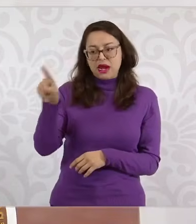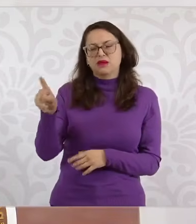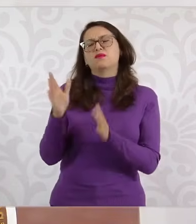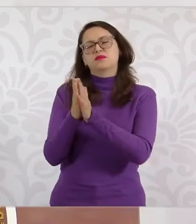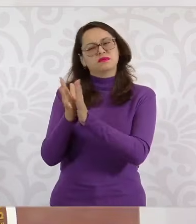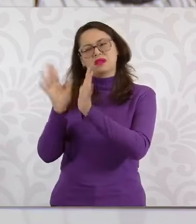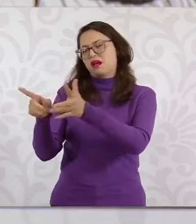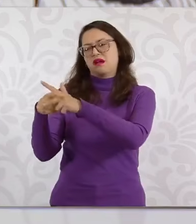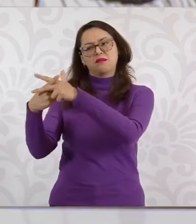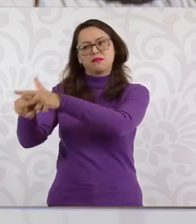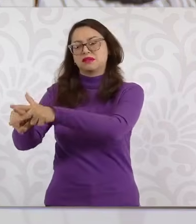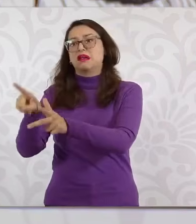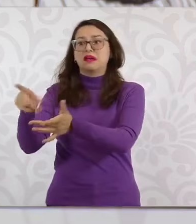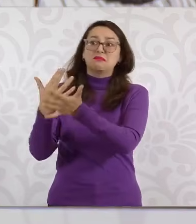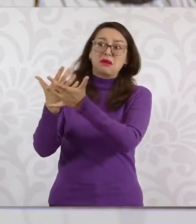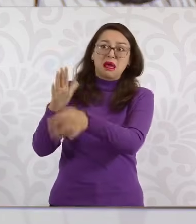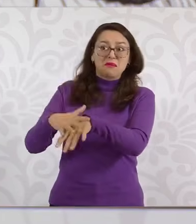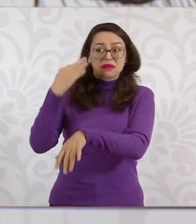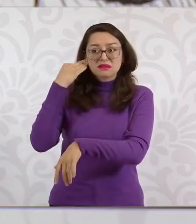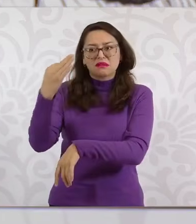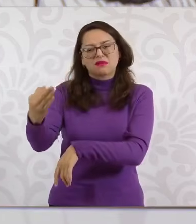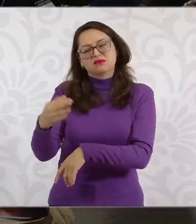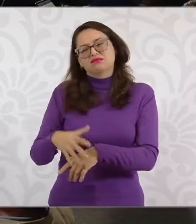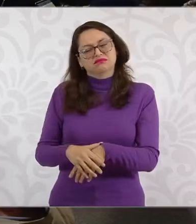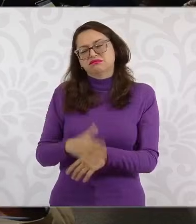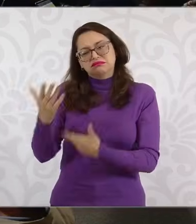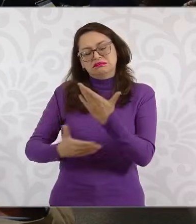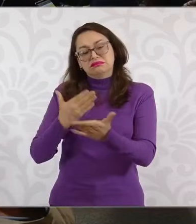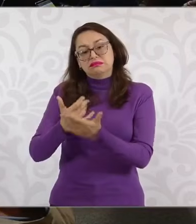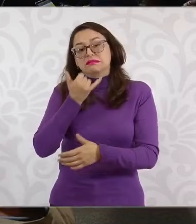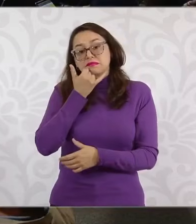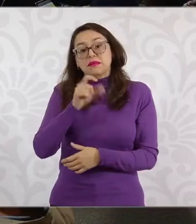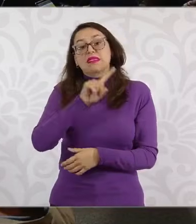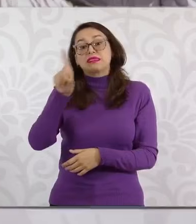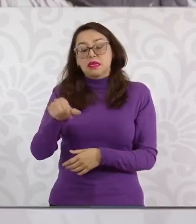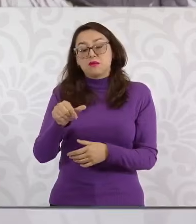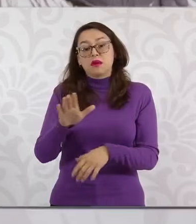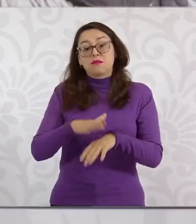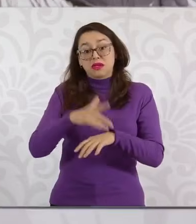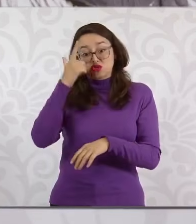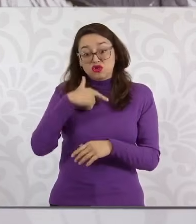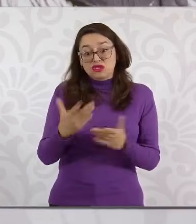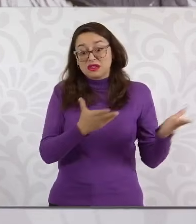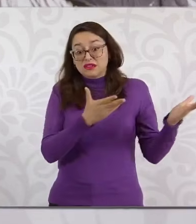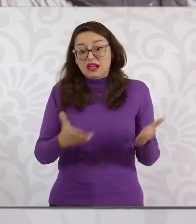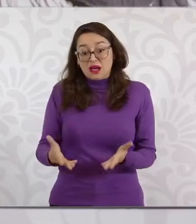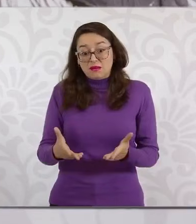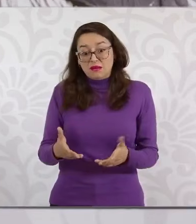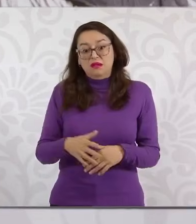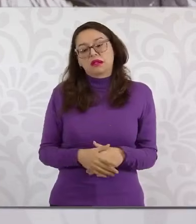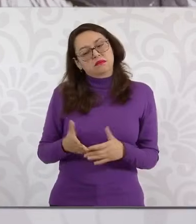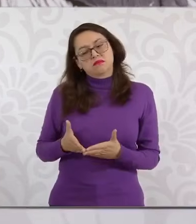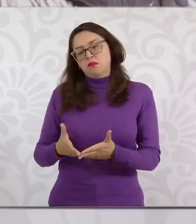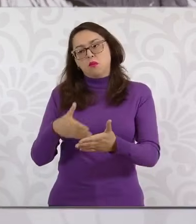mejor realizaran el evento para que no tuvieran que esperarnos tanto. Y ya nosotros, ya cuando llegamos, ya más noche, nos fuimos hacia el puerto